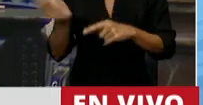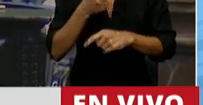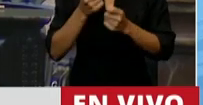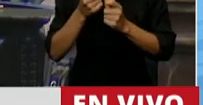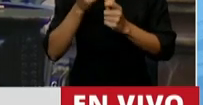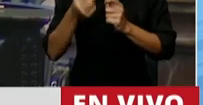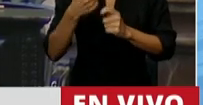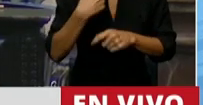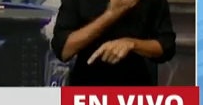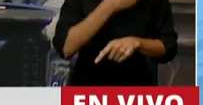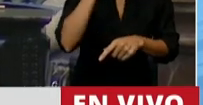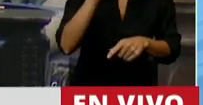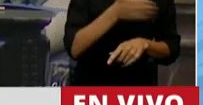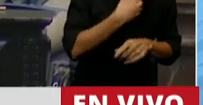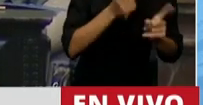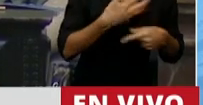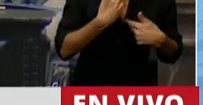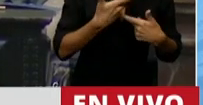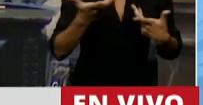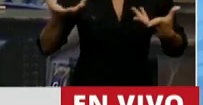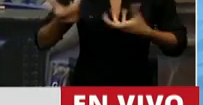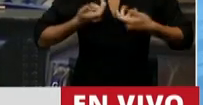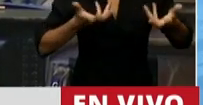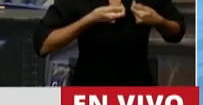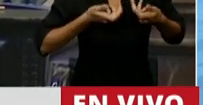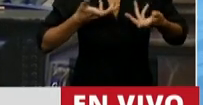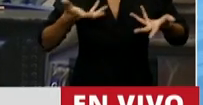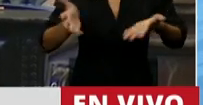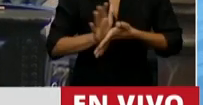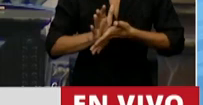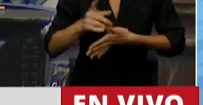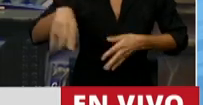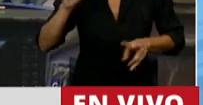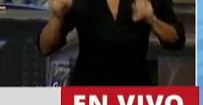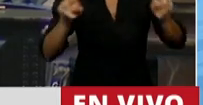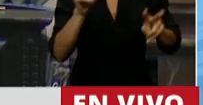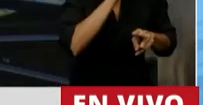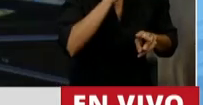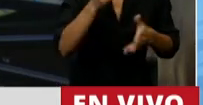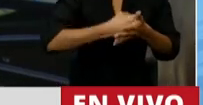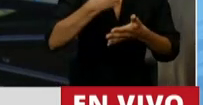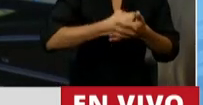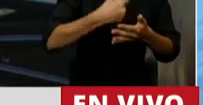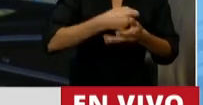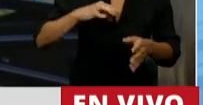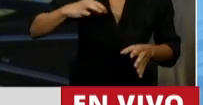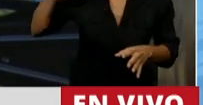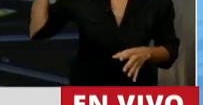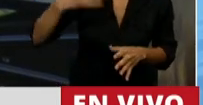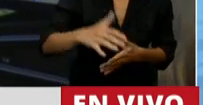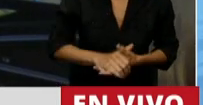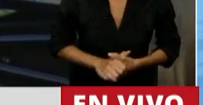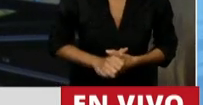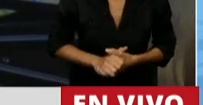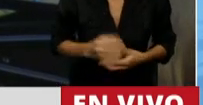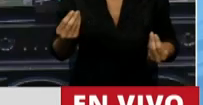mujeres que la vienen peleando hace años, porque estamos hablando de una bandera, de